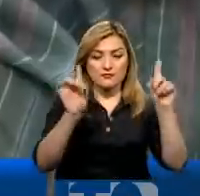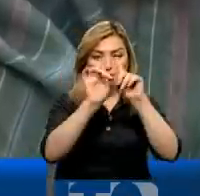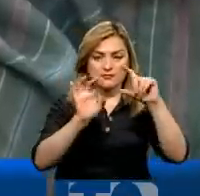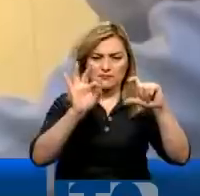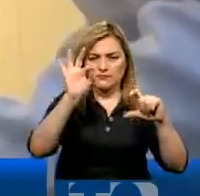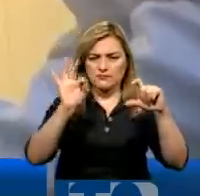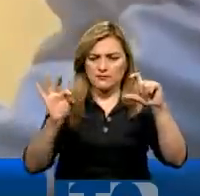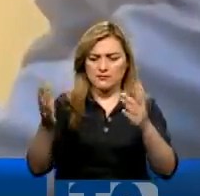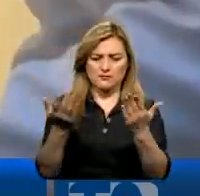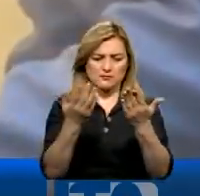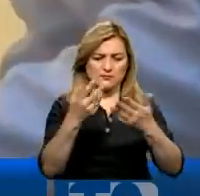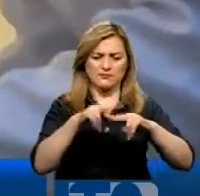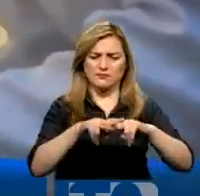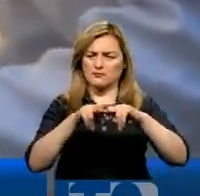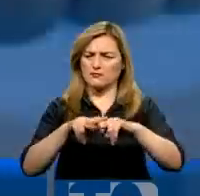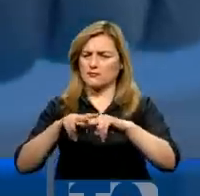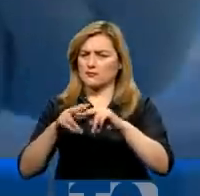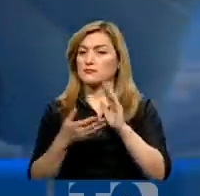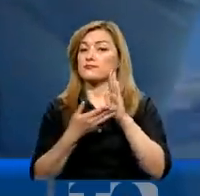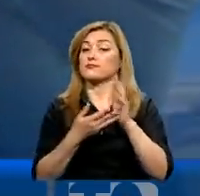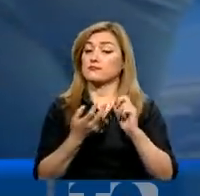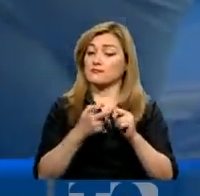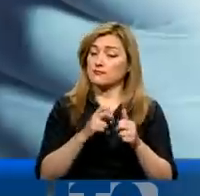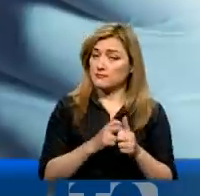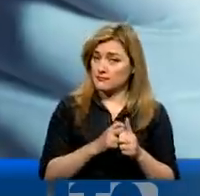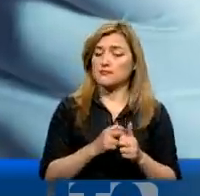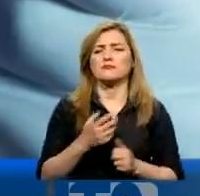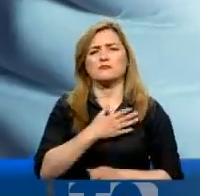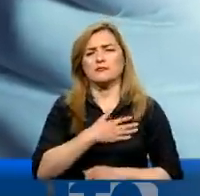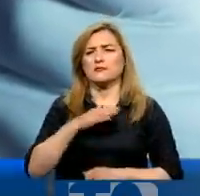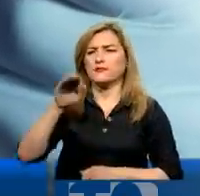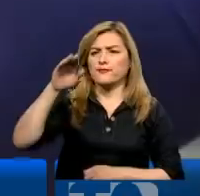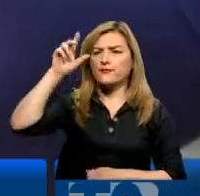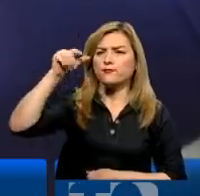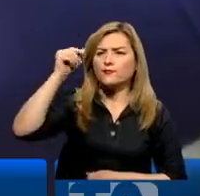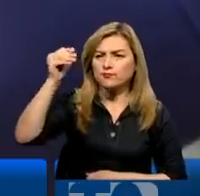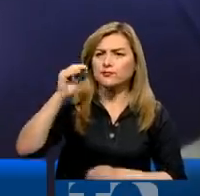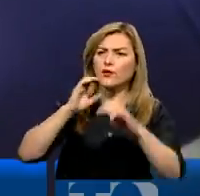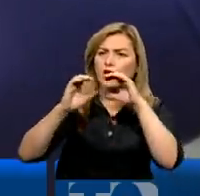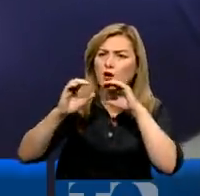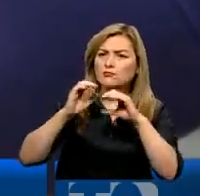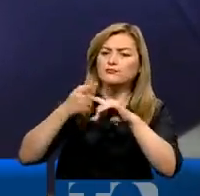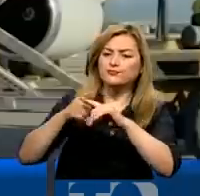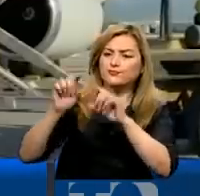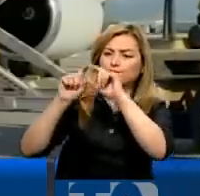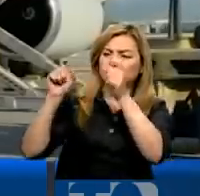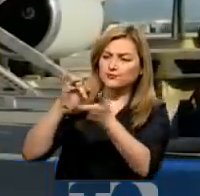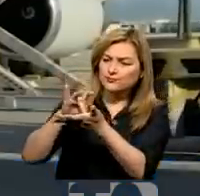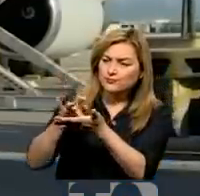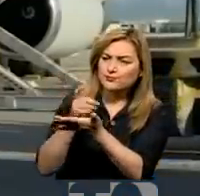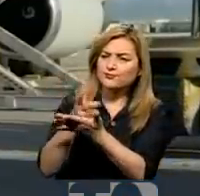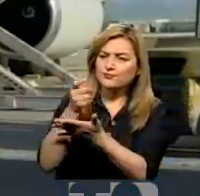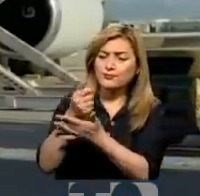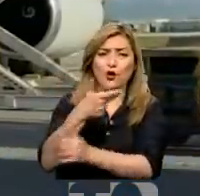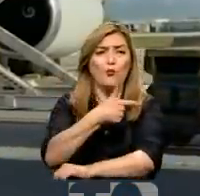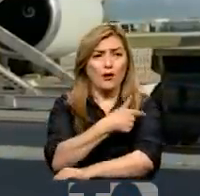pocos los problemas detectados. Como tema adicional, instan al gobierno a acelerar las conversaciones con otras farmacéuticas para adquirir